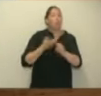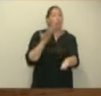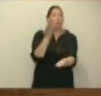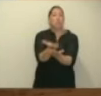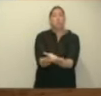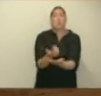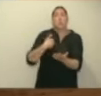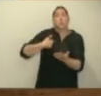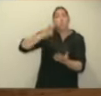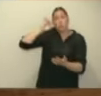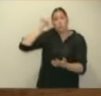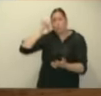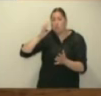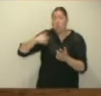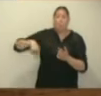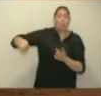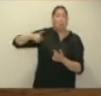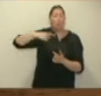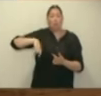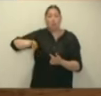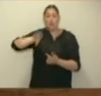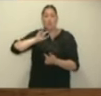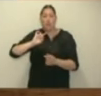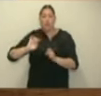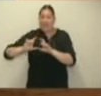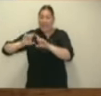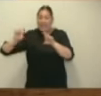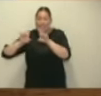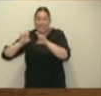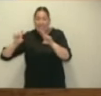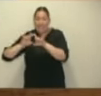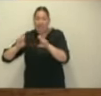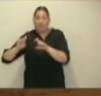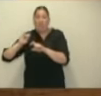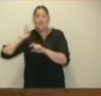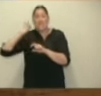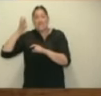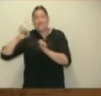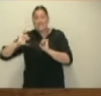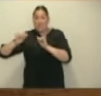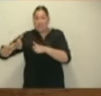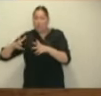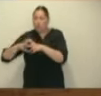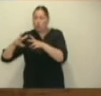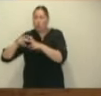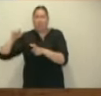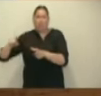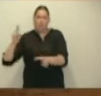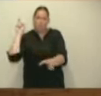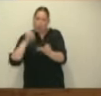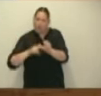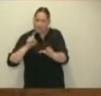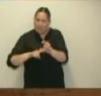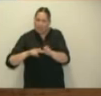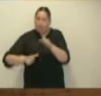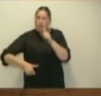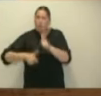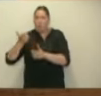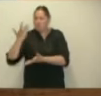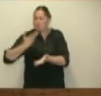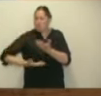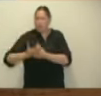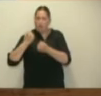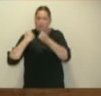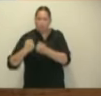nadie entendería, sobre todo, ni las entidades de iniciativa social, que han sido partícipes y protagonistas principales de esta iniciativa, ni